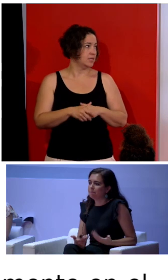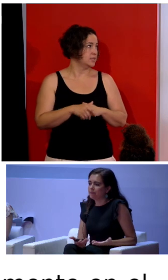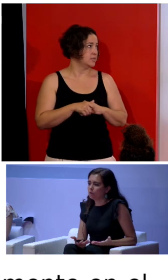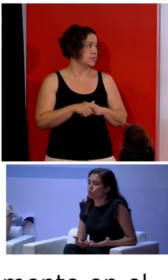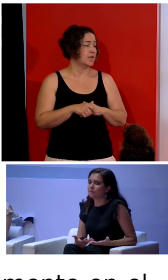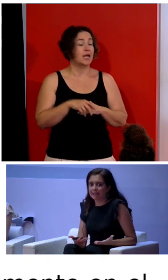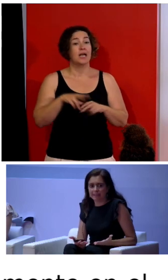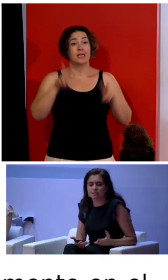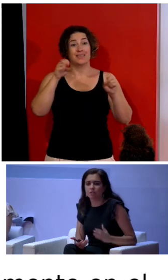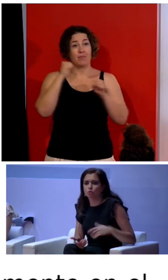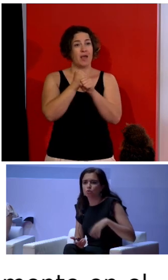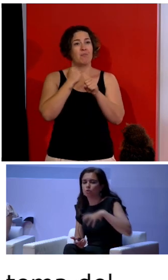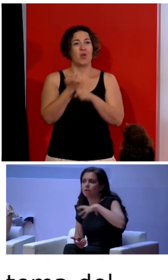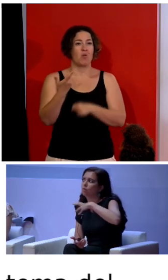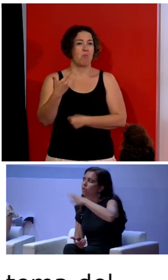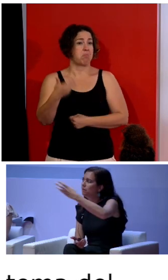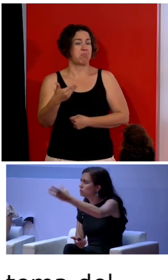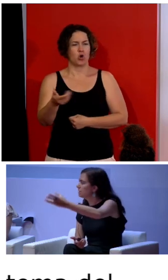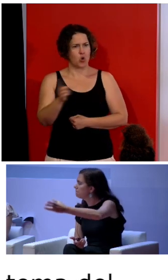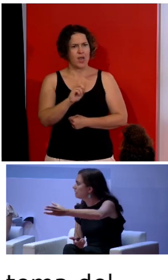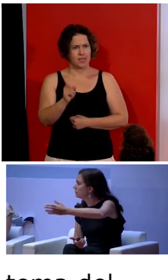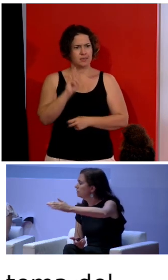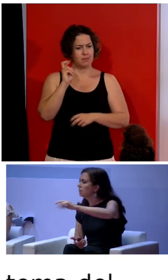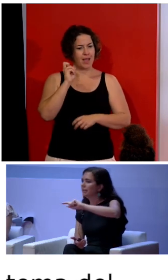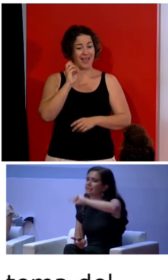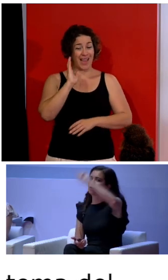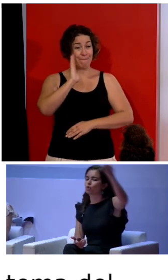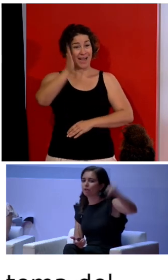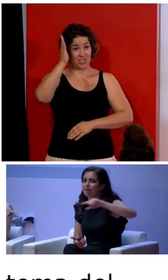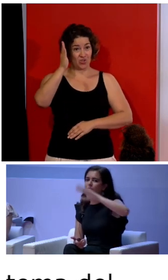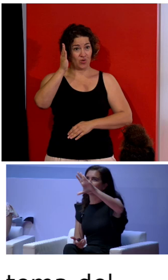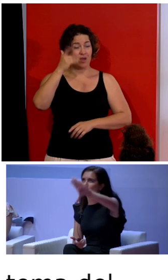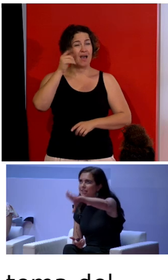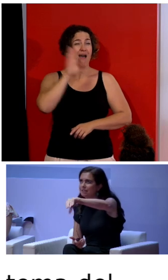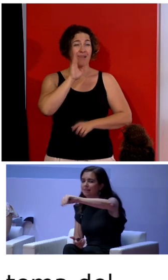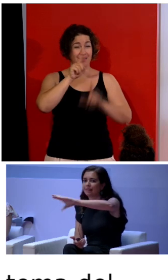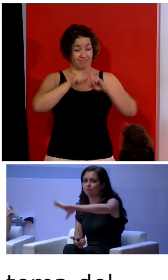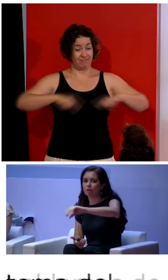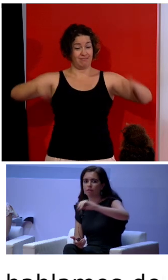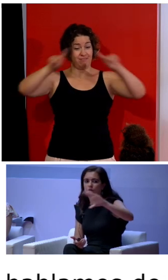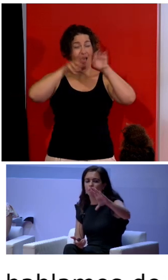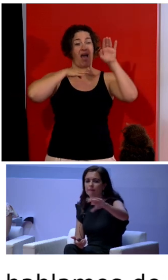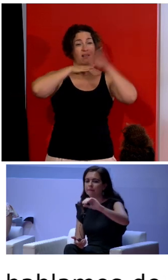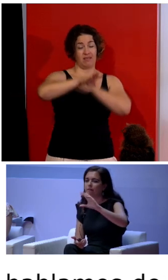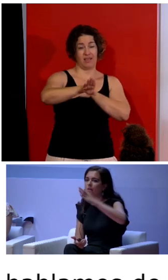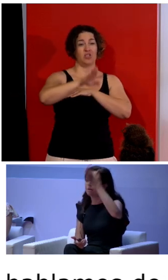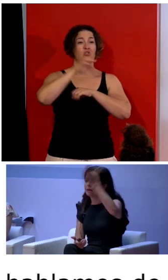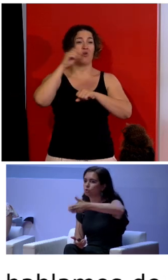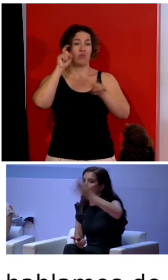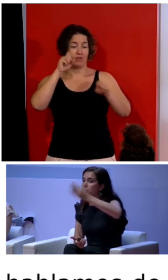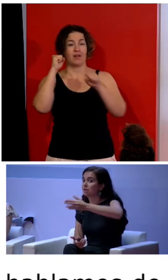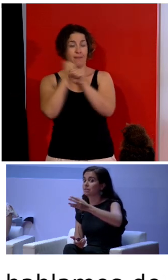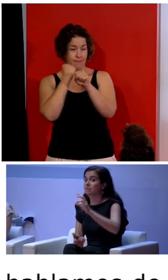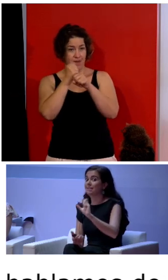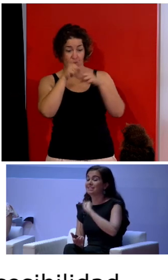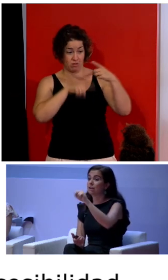del empleo no es baladí, es decir, nosotros cuando hablamos de impacto y en ese rosco que hablábamos de acceso, accesibilidad, educación, empleo, para nosotros